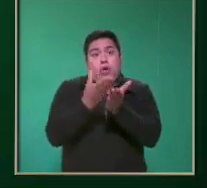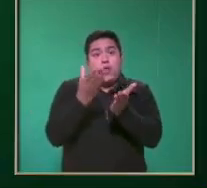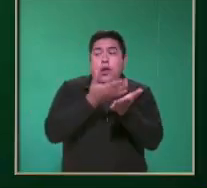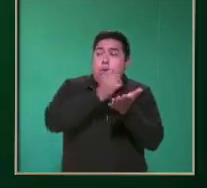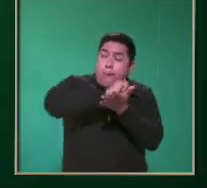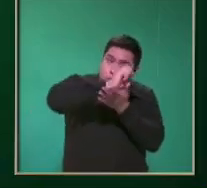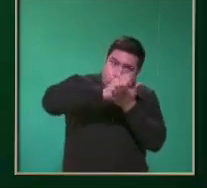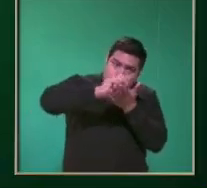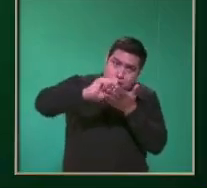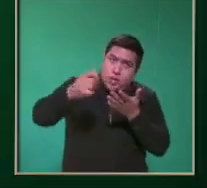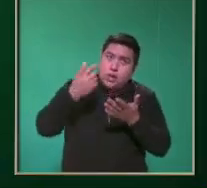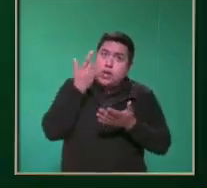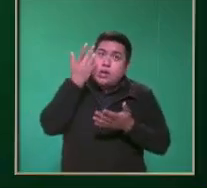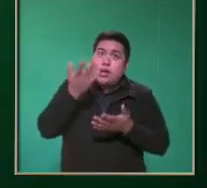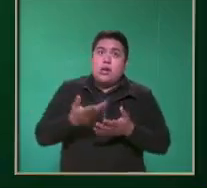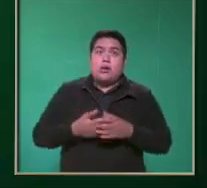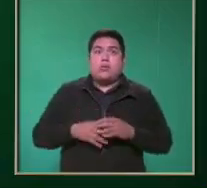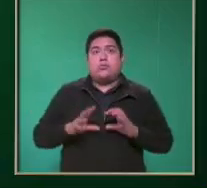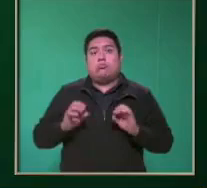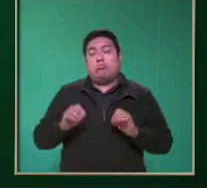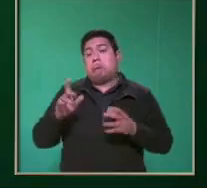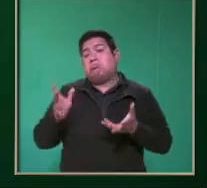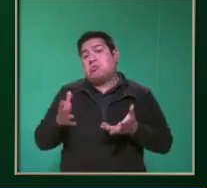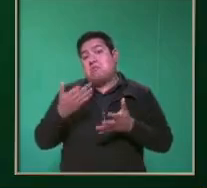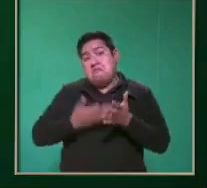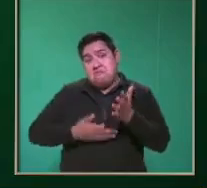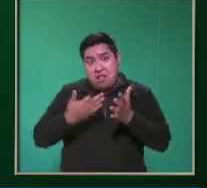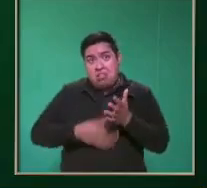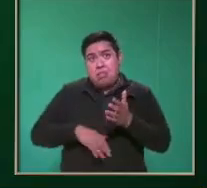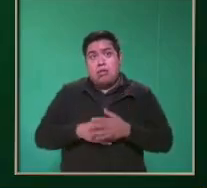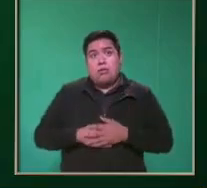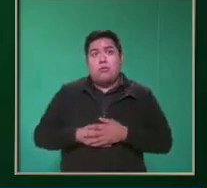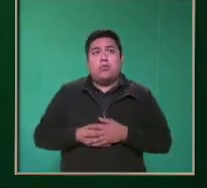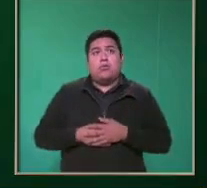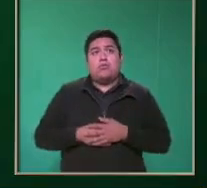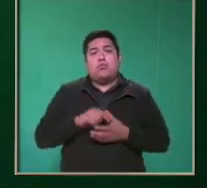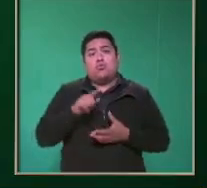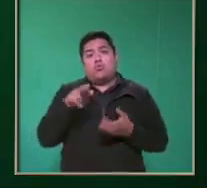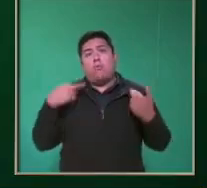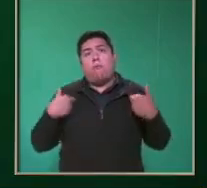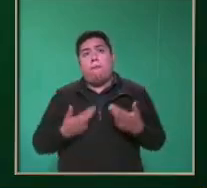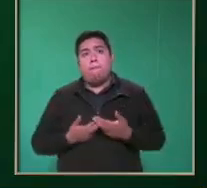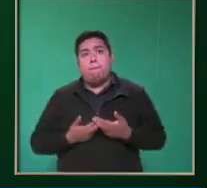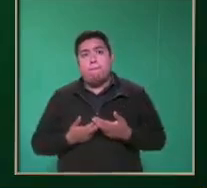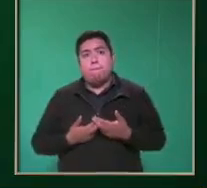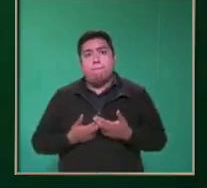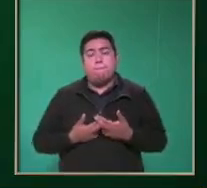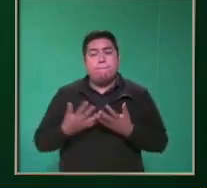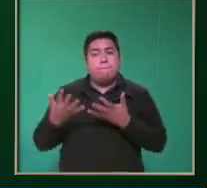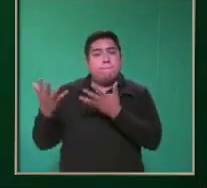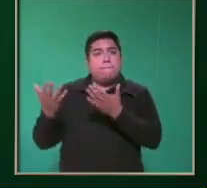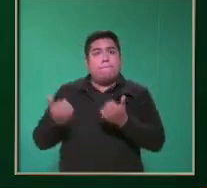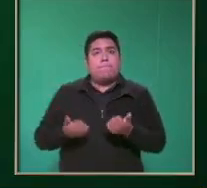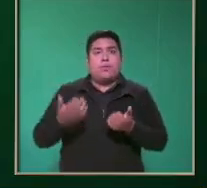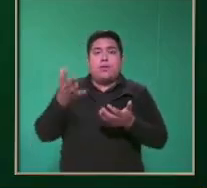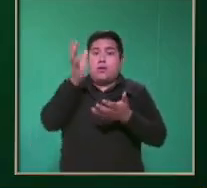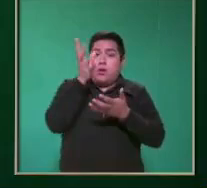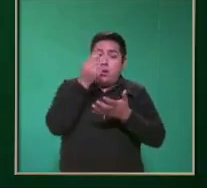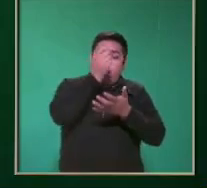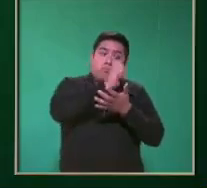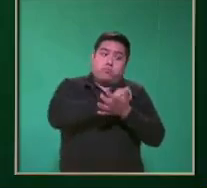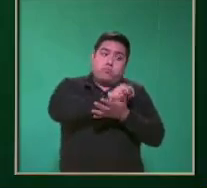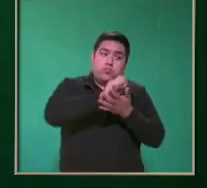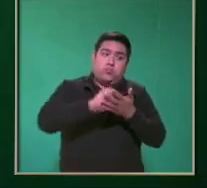puedes tomar nota de él si es que ya no lo has apuntado en ella, porque estoy seguro que tus maestros te piden que tomes nota de